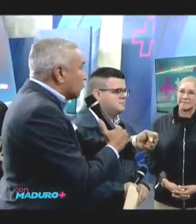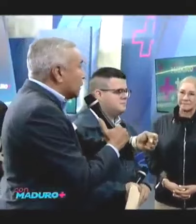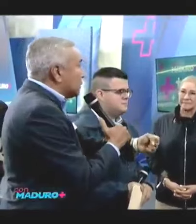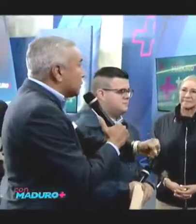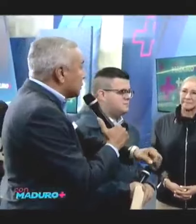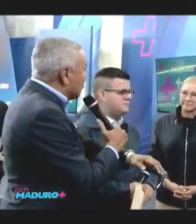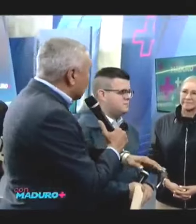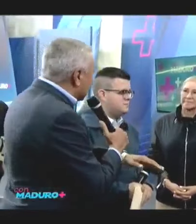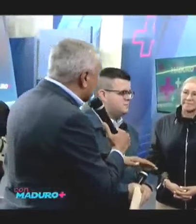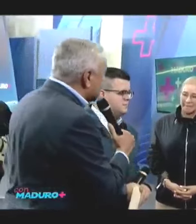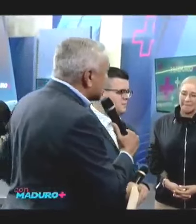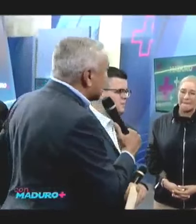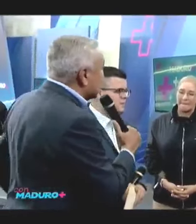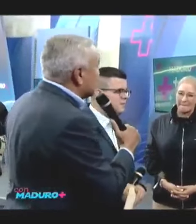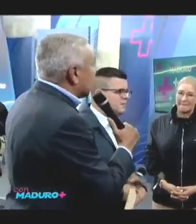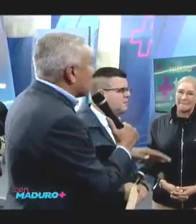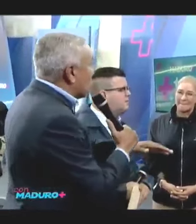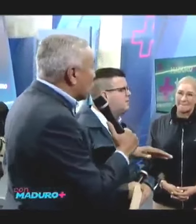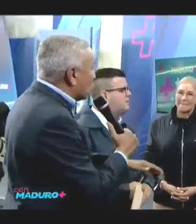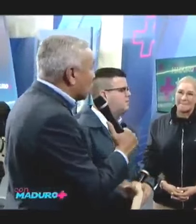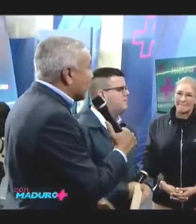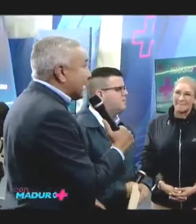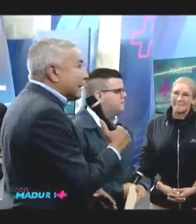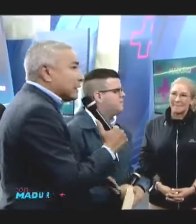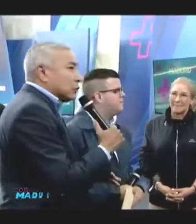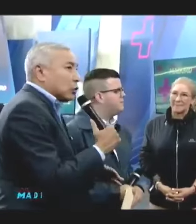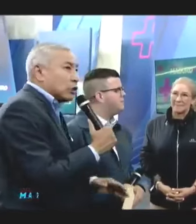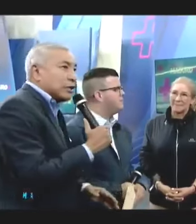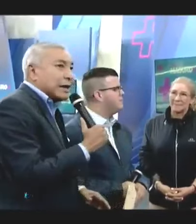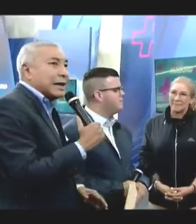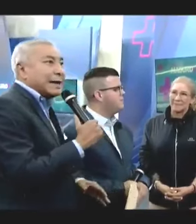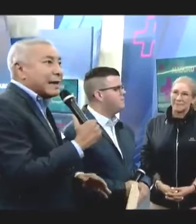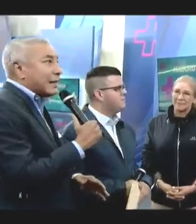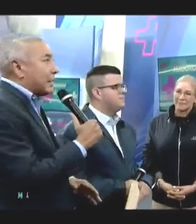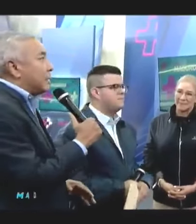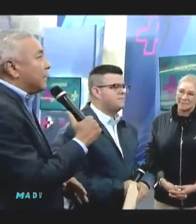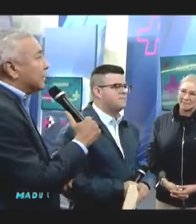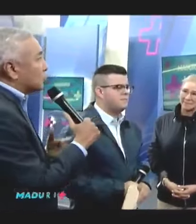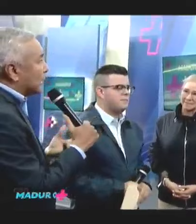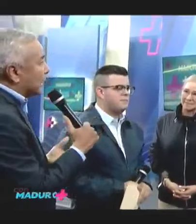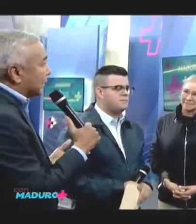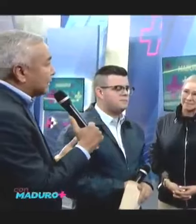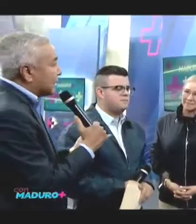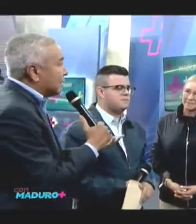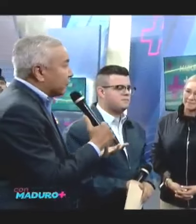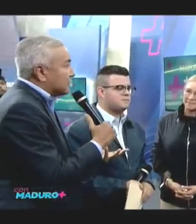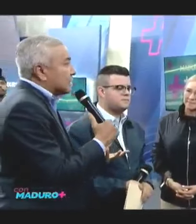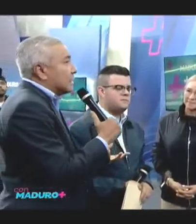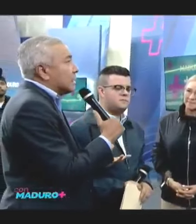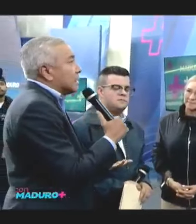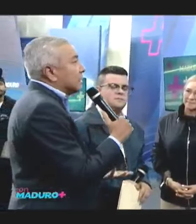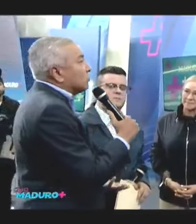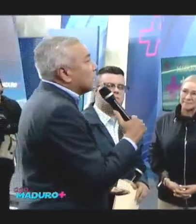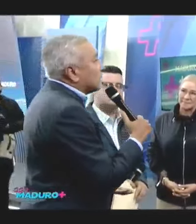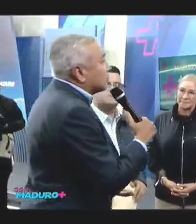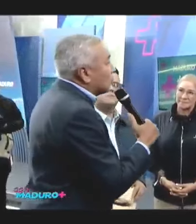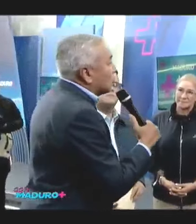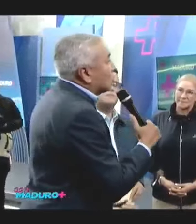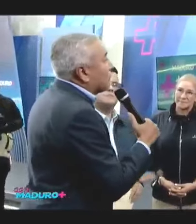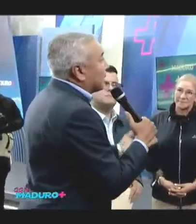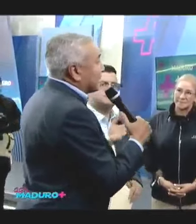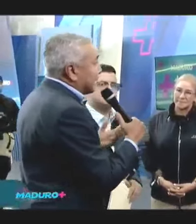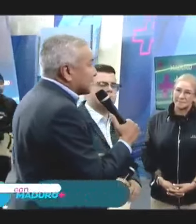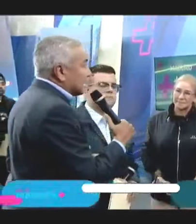todo. Aquí no hay distinción de raza, de color, de ideología, nada. Es Venezuela la que está en defensa de